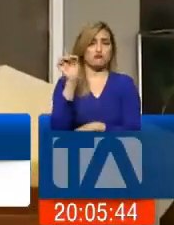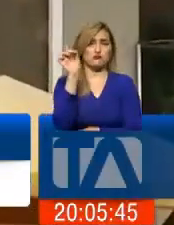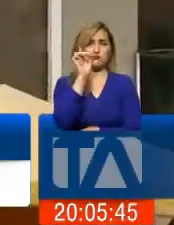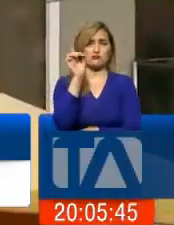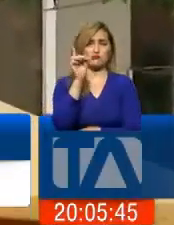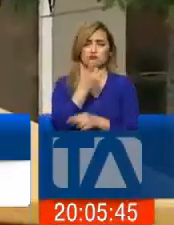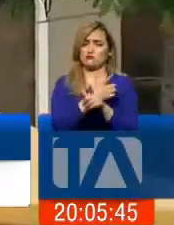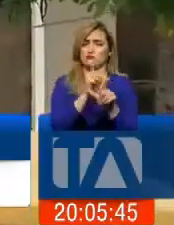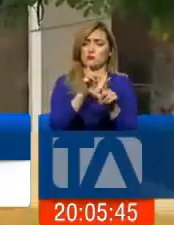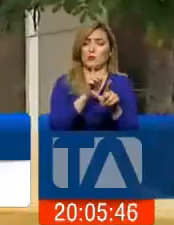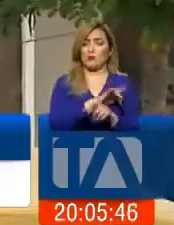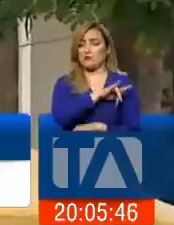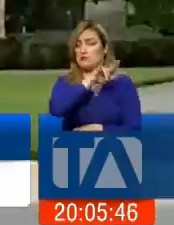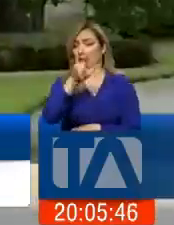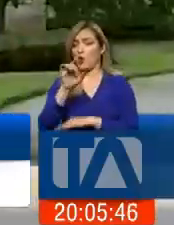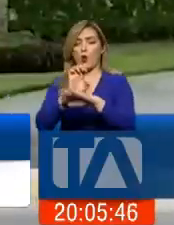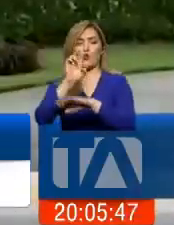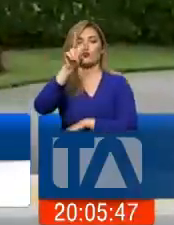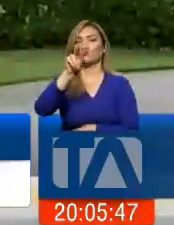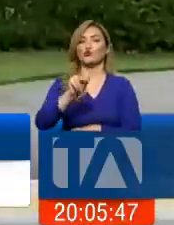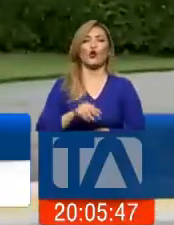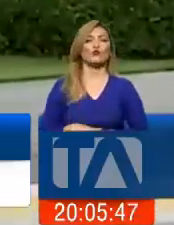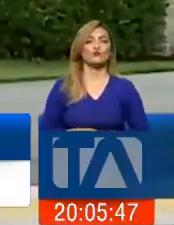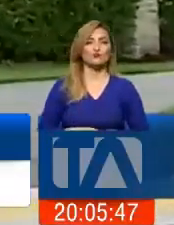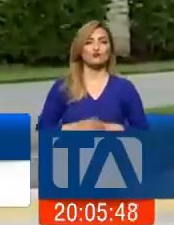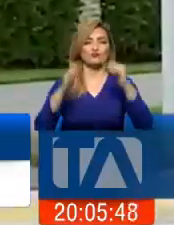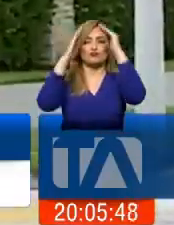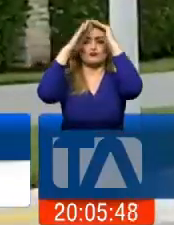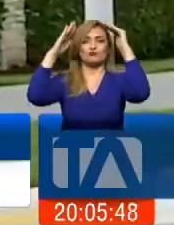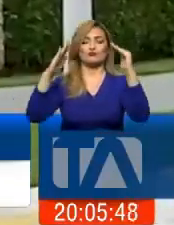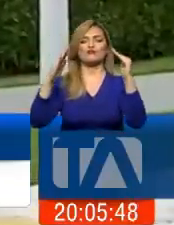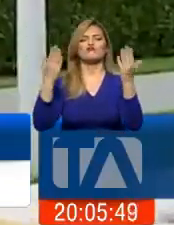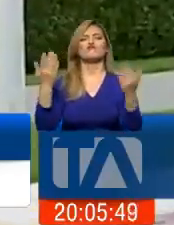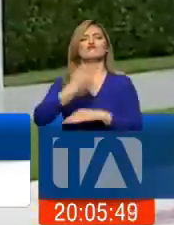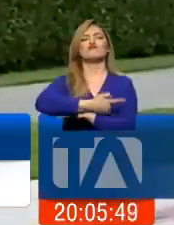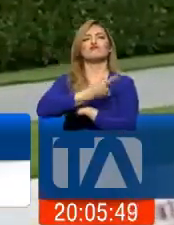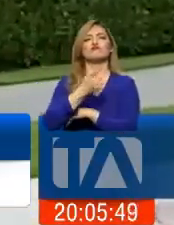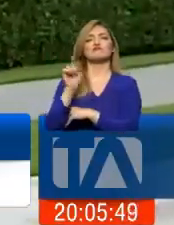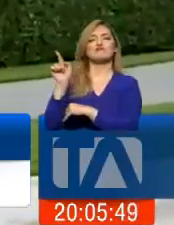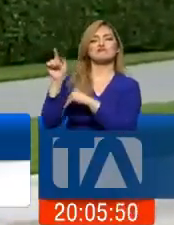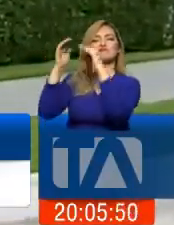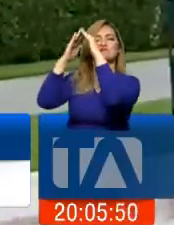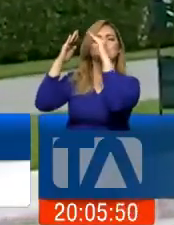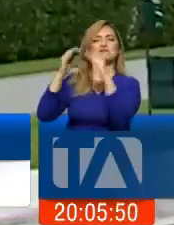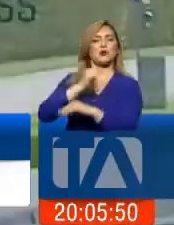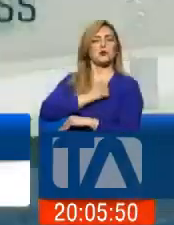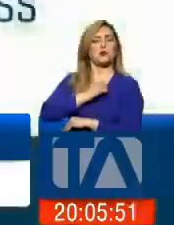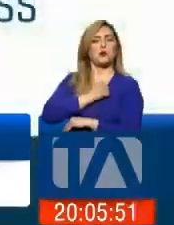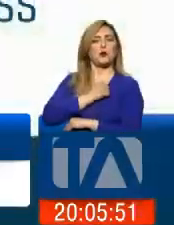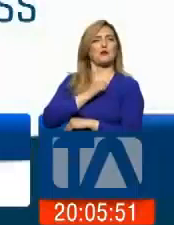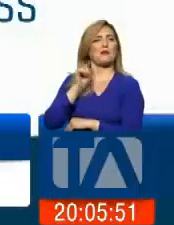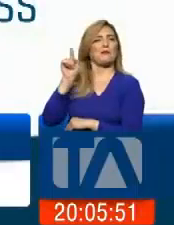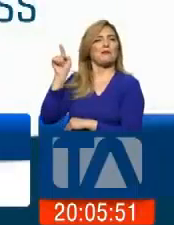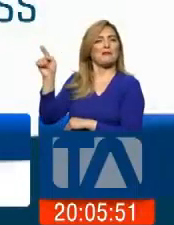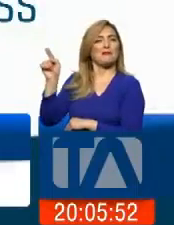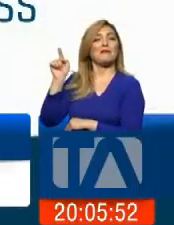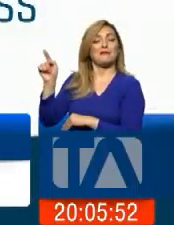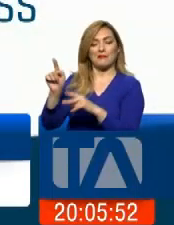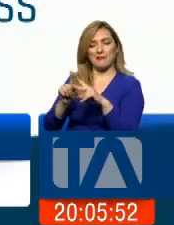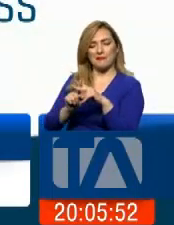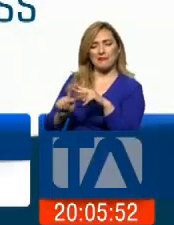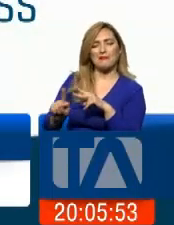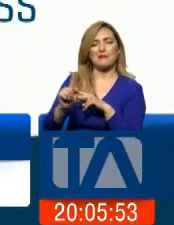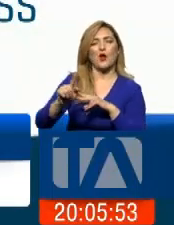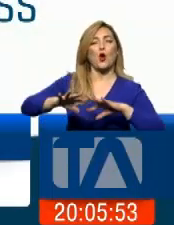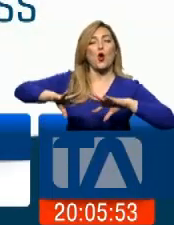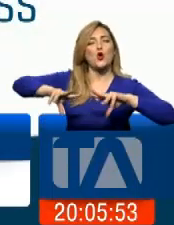todavía no volverá al país. Mientras pasará los días en Miami, en esta residencia que tiene como dueño a Daniel Salcedo Bonilla, quien es